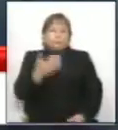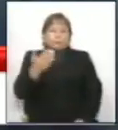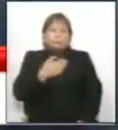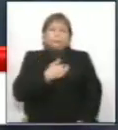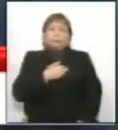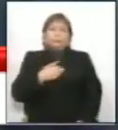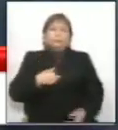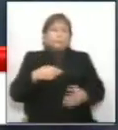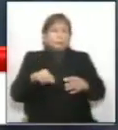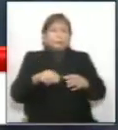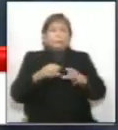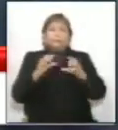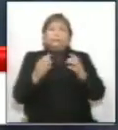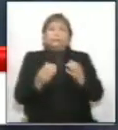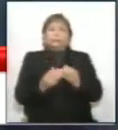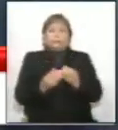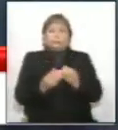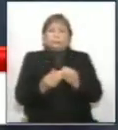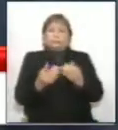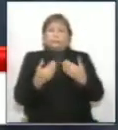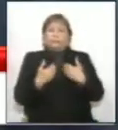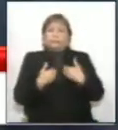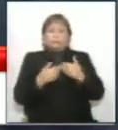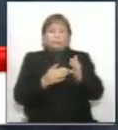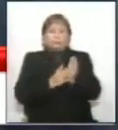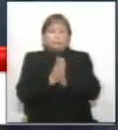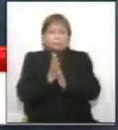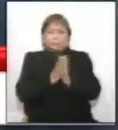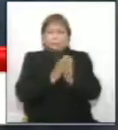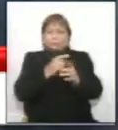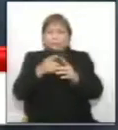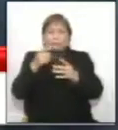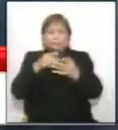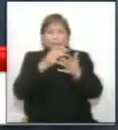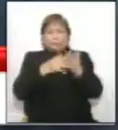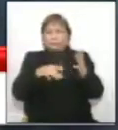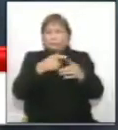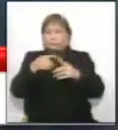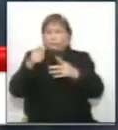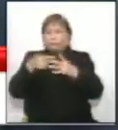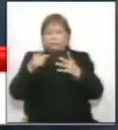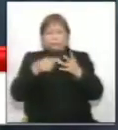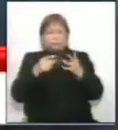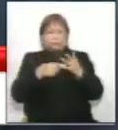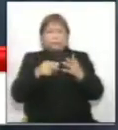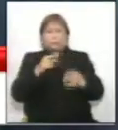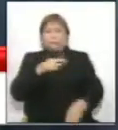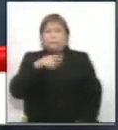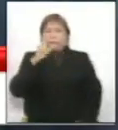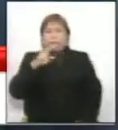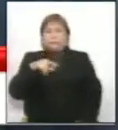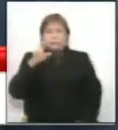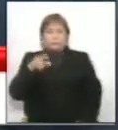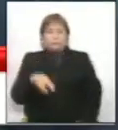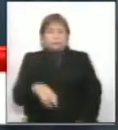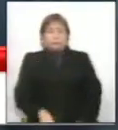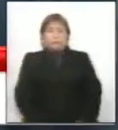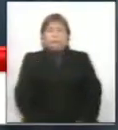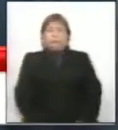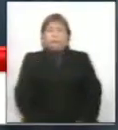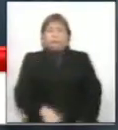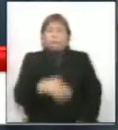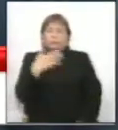este Congreso tiene todas las sangres. Aquí estamos de diferentes regiones.